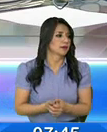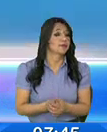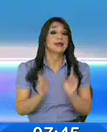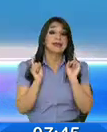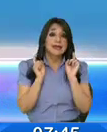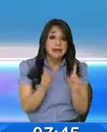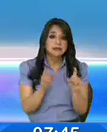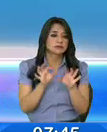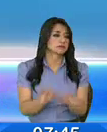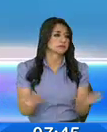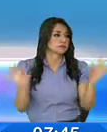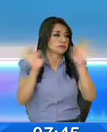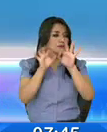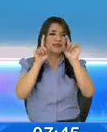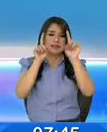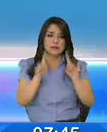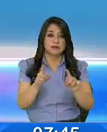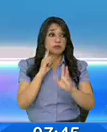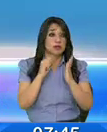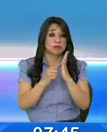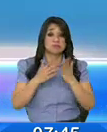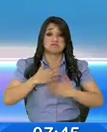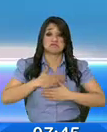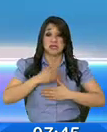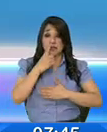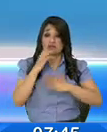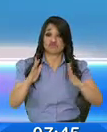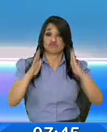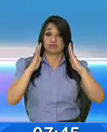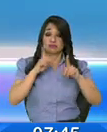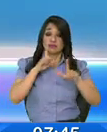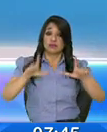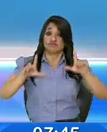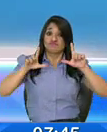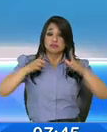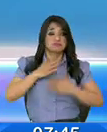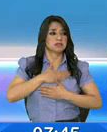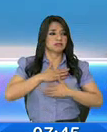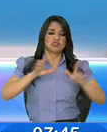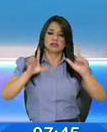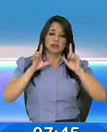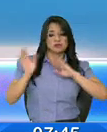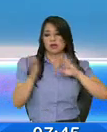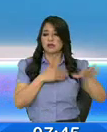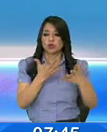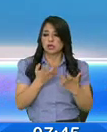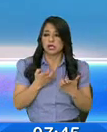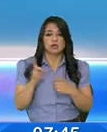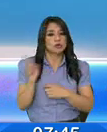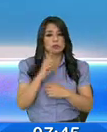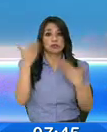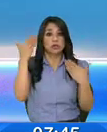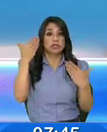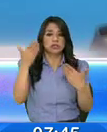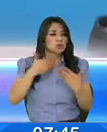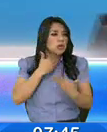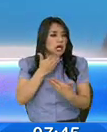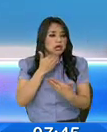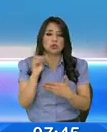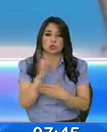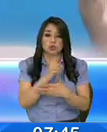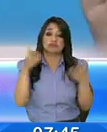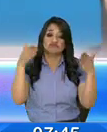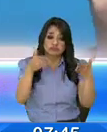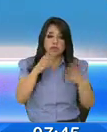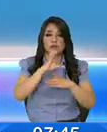tenemos que dejar de lado intereses particulares intereses políticos sin que éstos